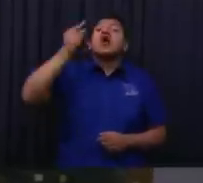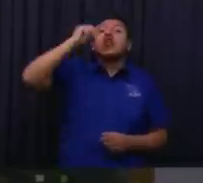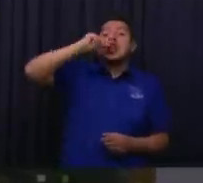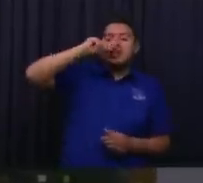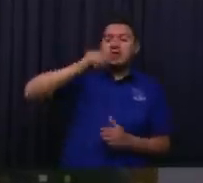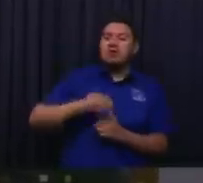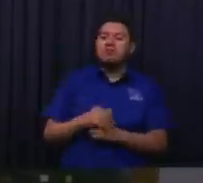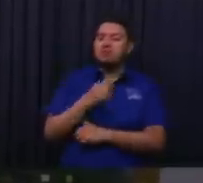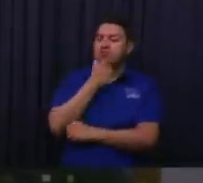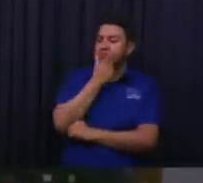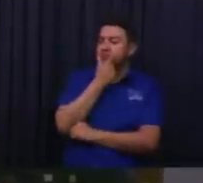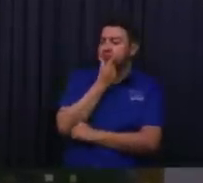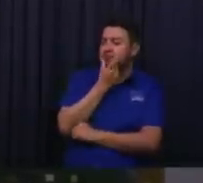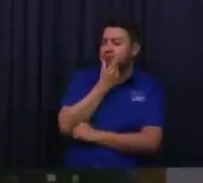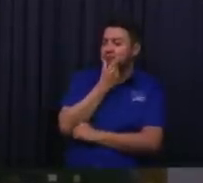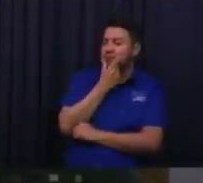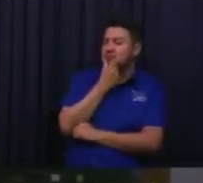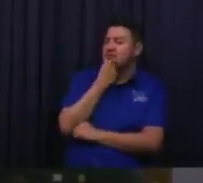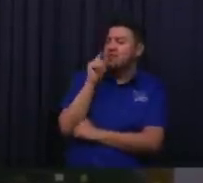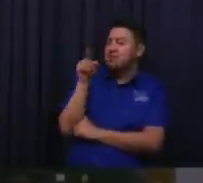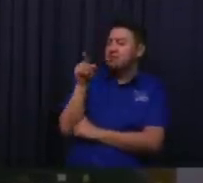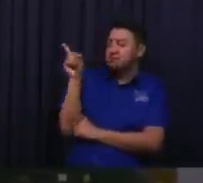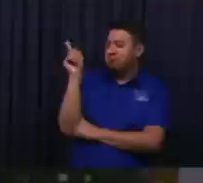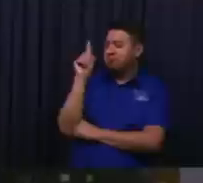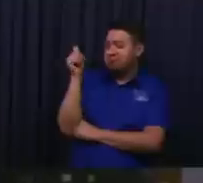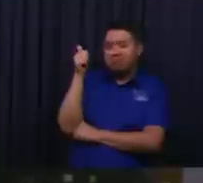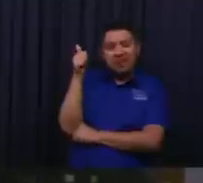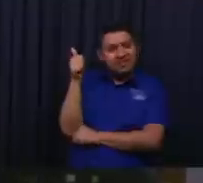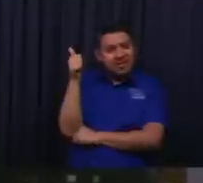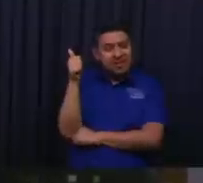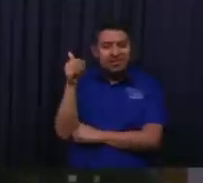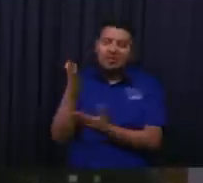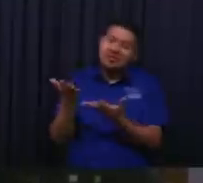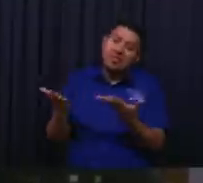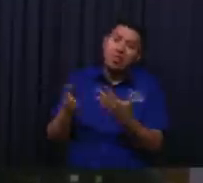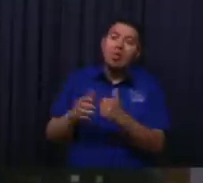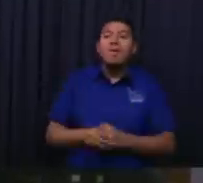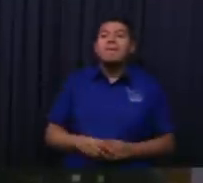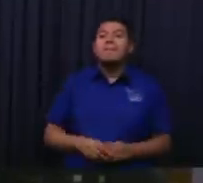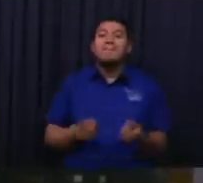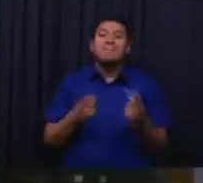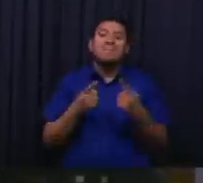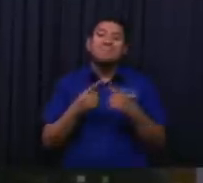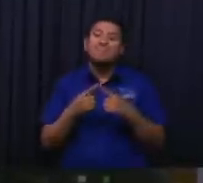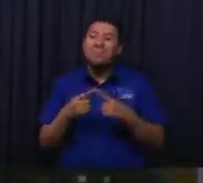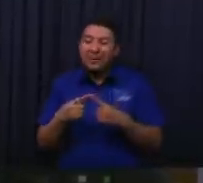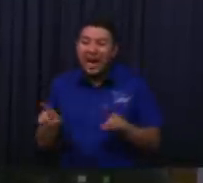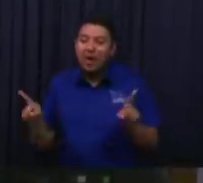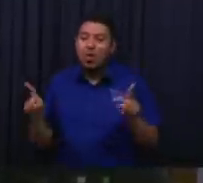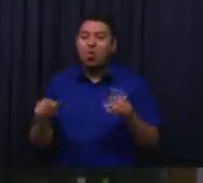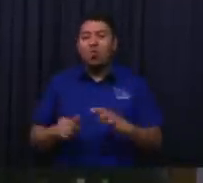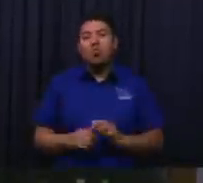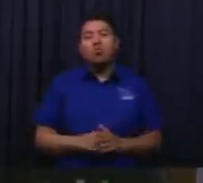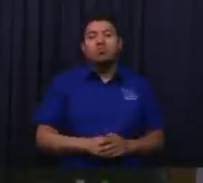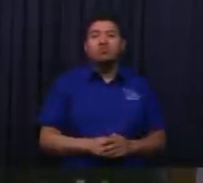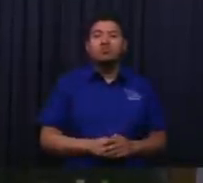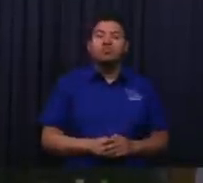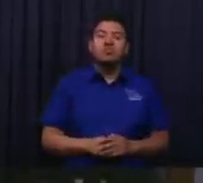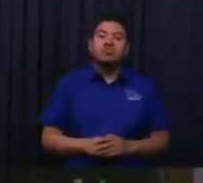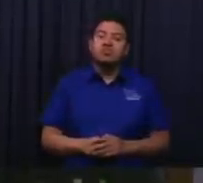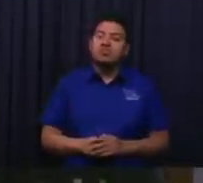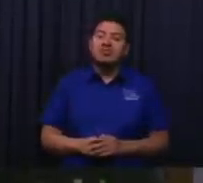será más mi pastor, ¿verdad? Pero el contexto del tiempo varía